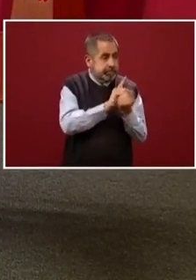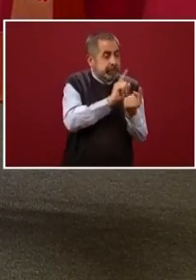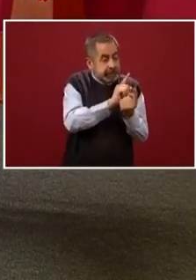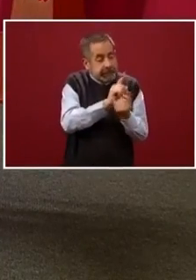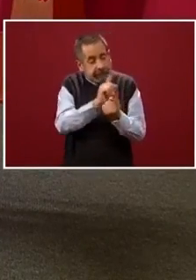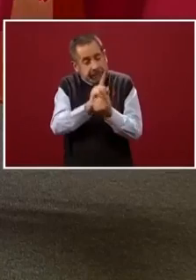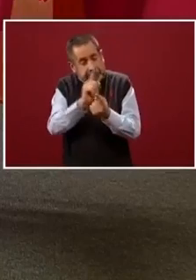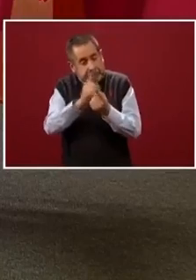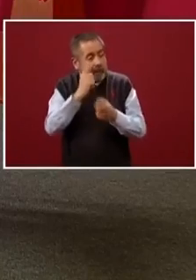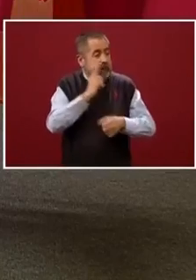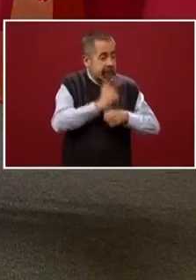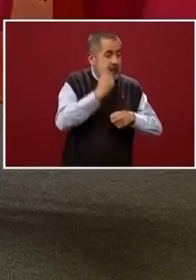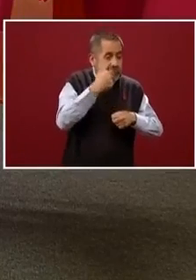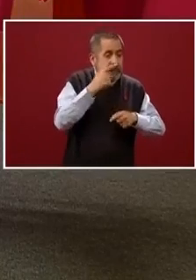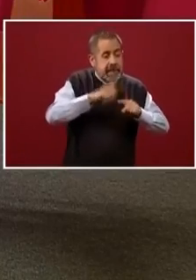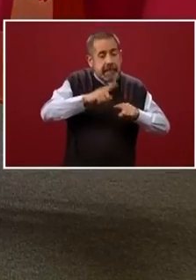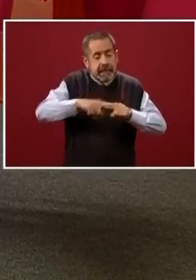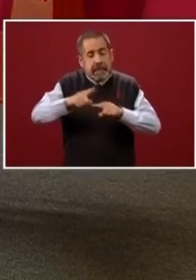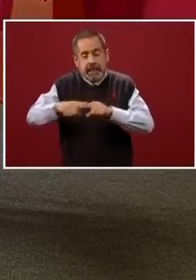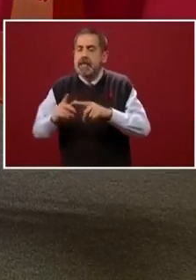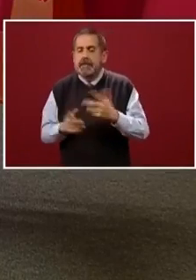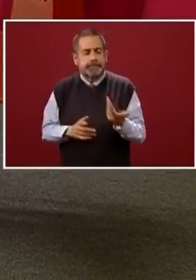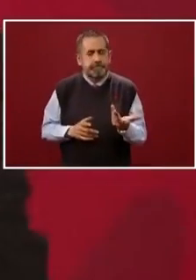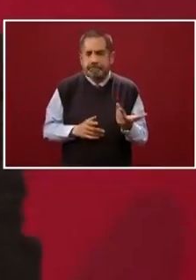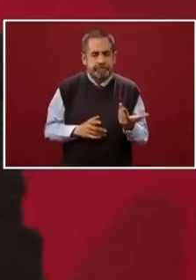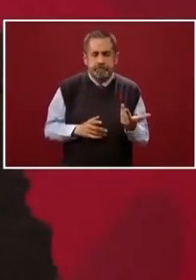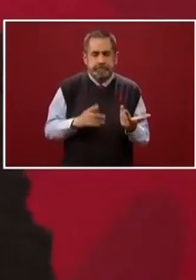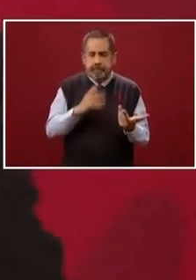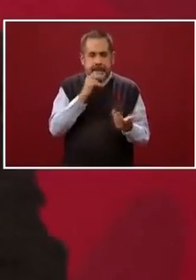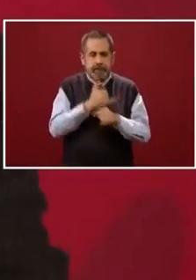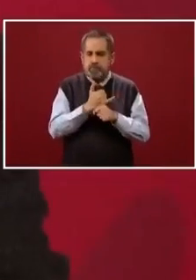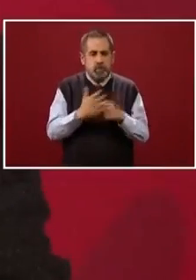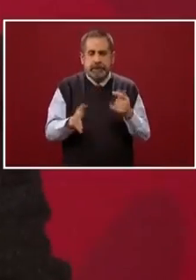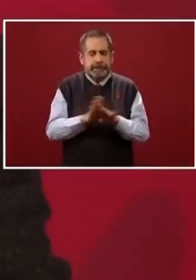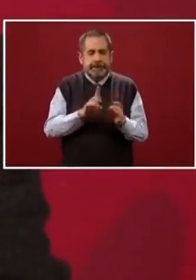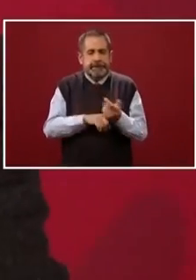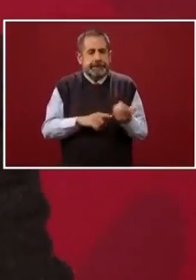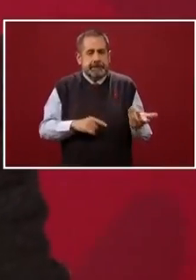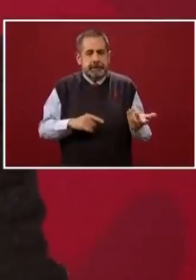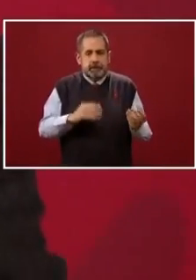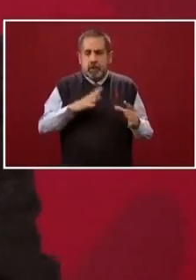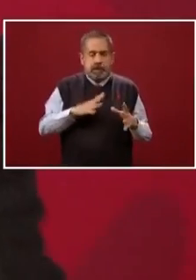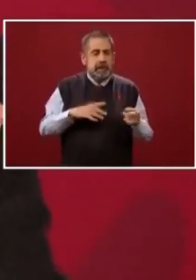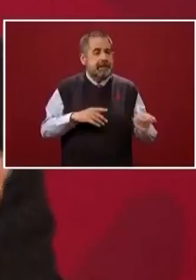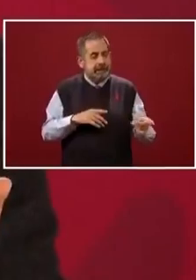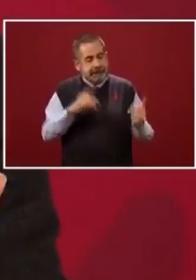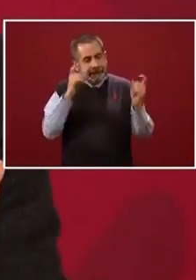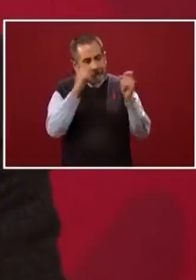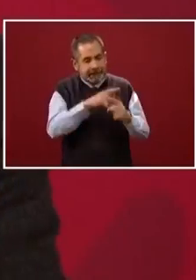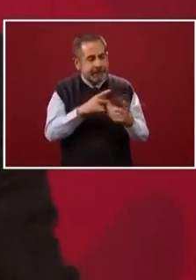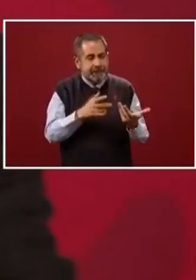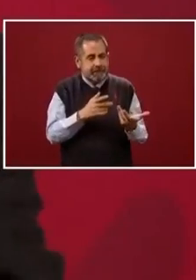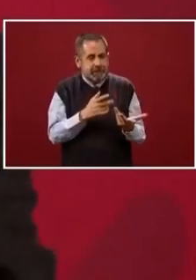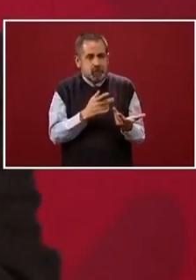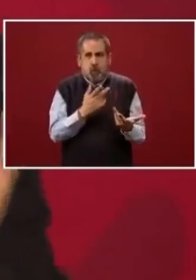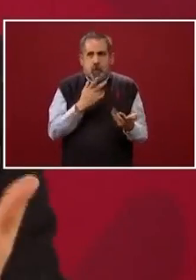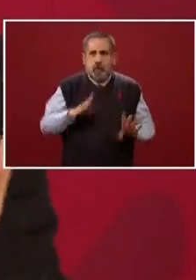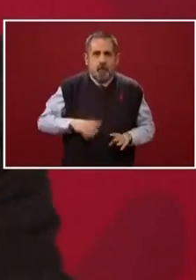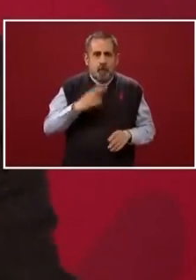o intentando detectar a cada caso sospechoso para ponerlo en aislamiento empieza a ser impráctico, pero